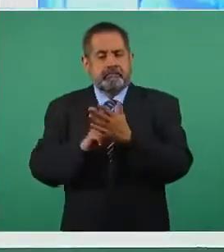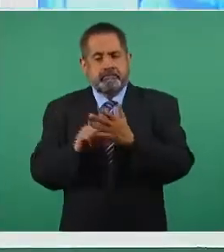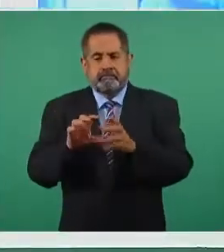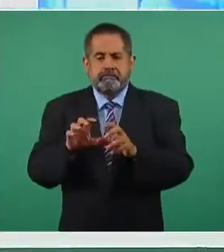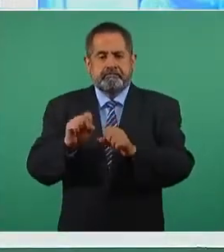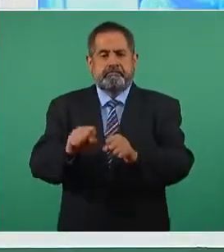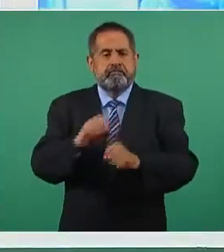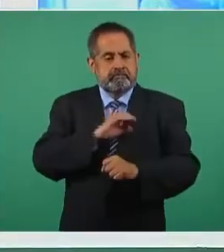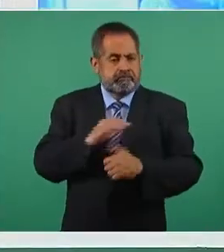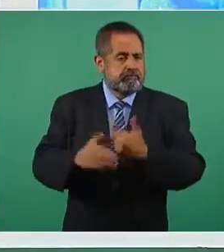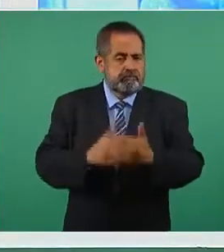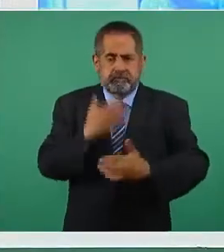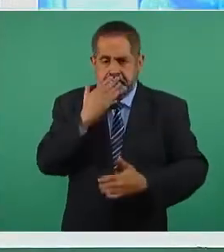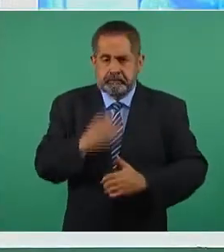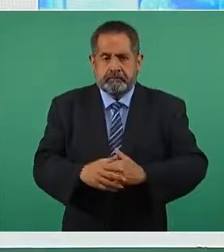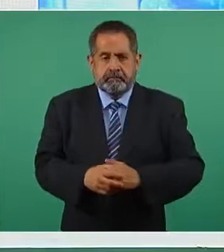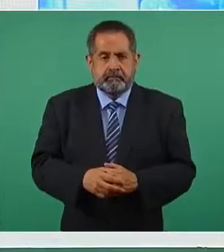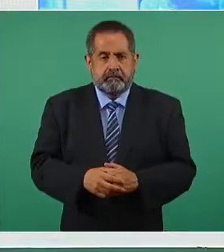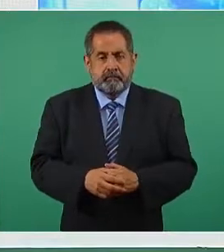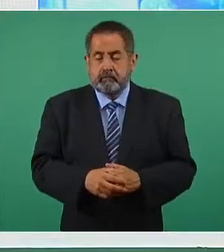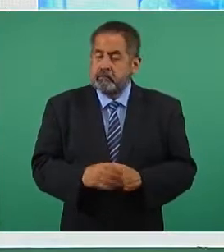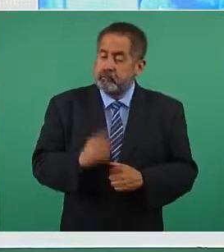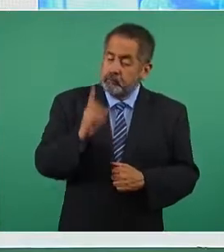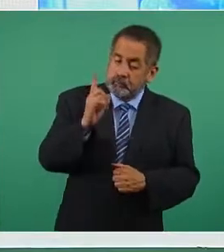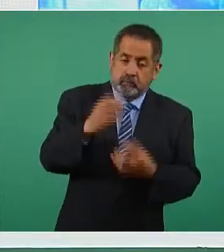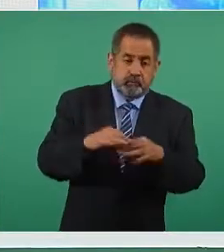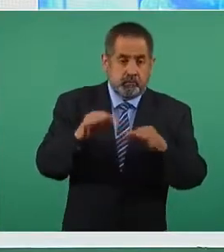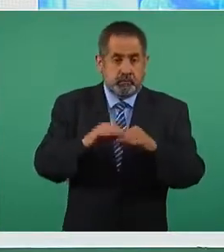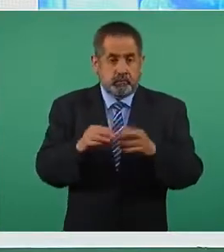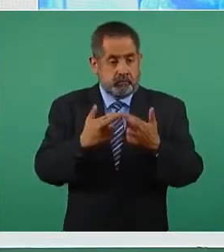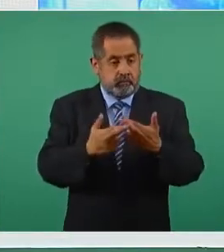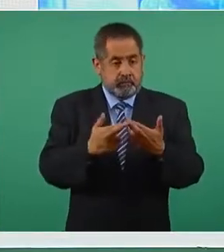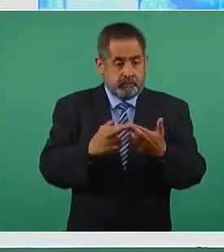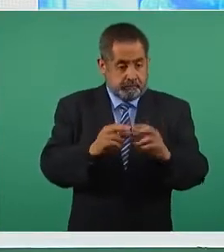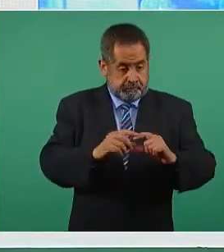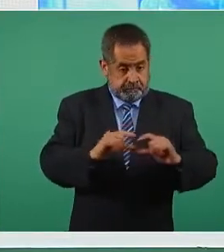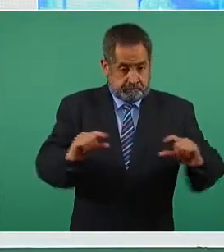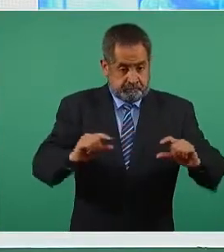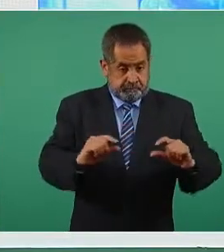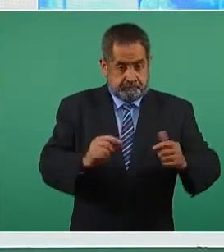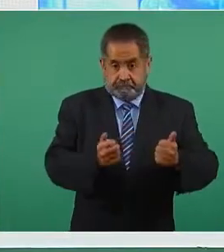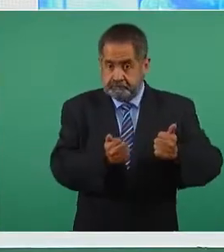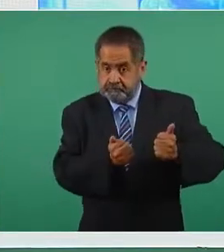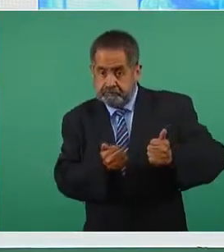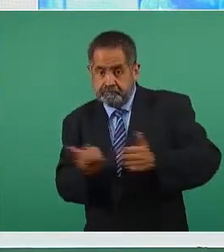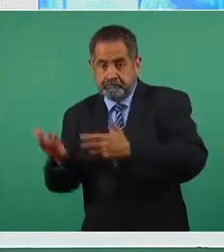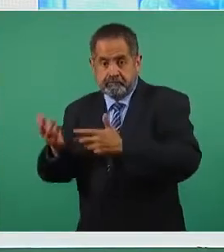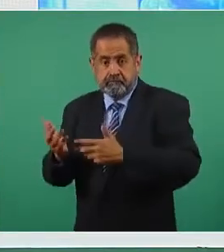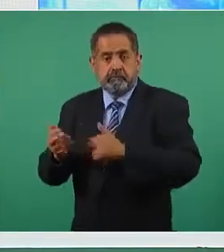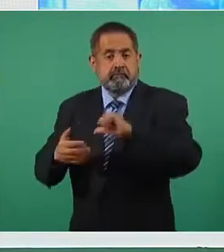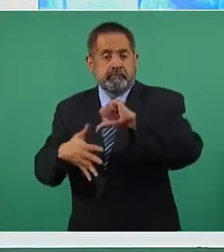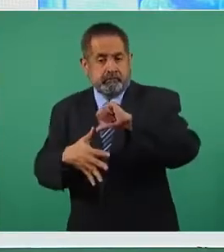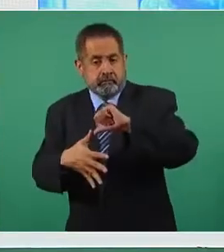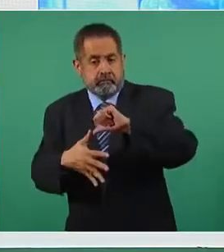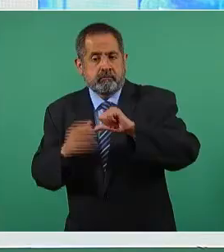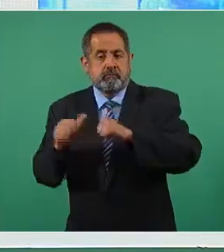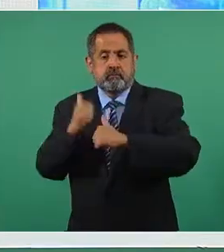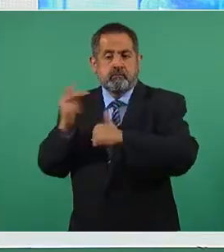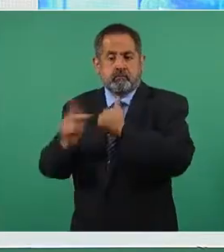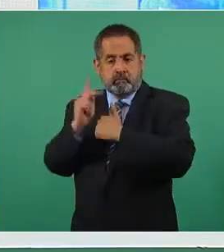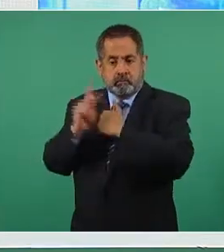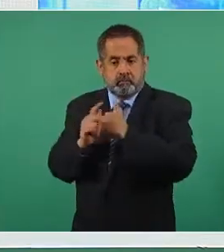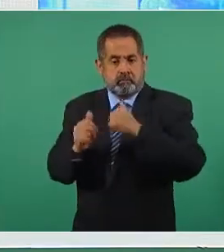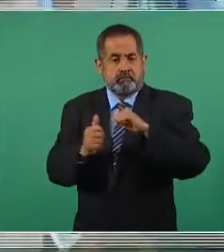les acabo de dar. Una parte importante se va a América Latina, primero a Argentina obviamente y a otros países de América